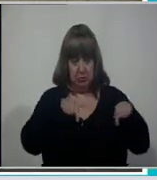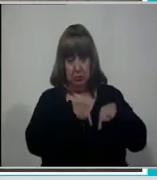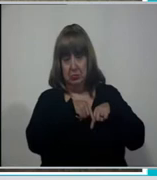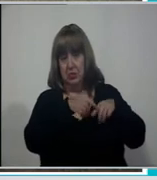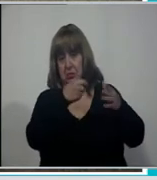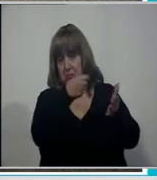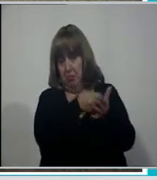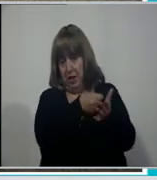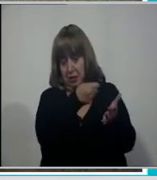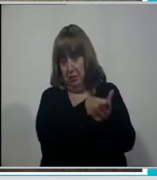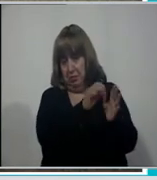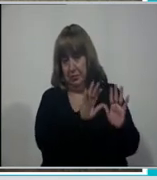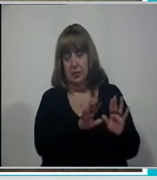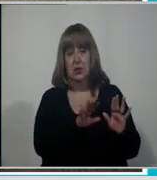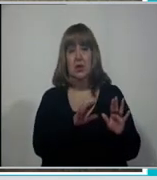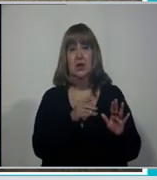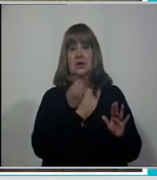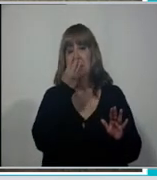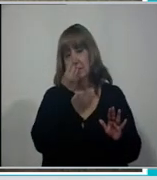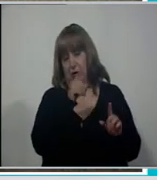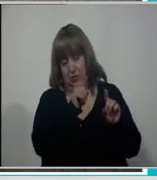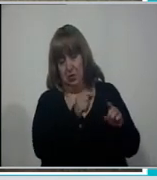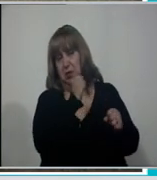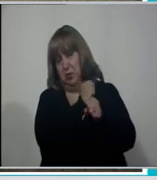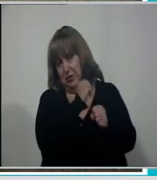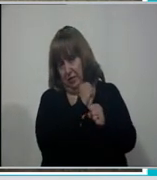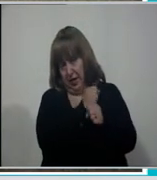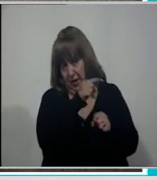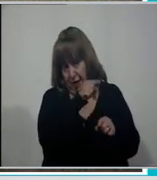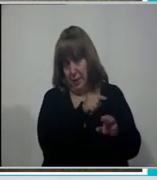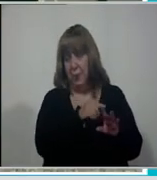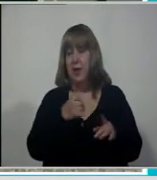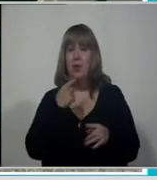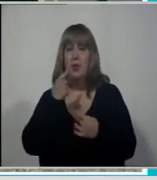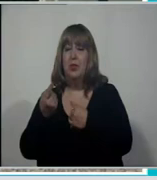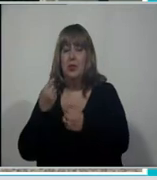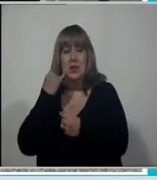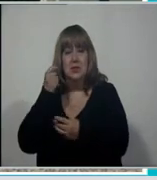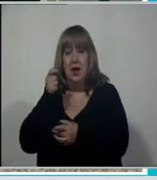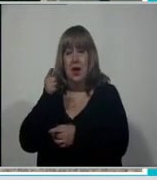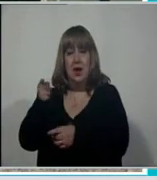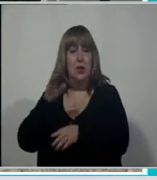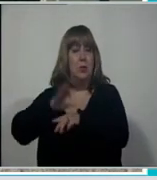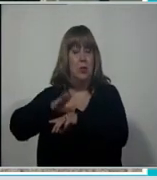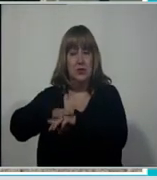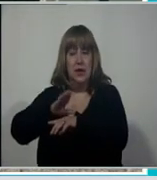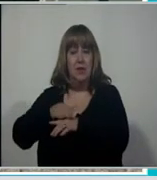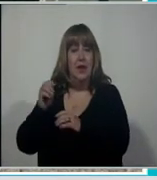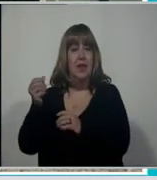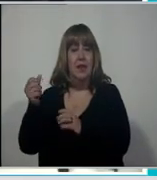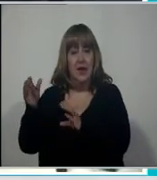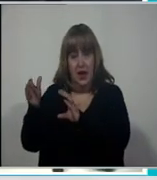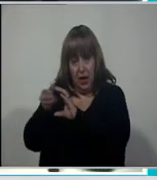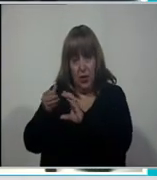esas dos hectáreas estamos hablando de estar en santarrosano cierto también es la presunta malversación de fondos por la construcción de una planta de